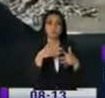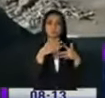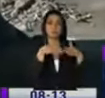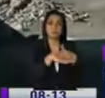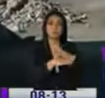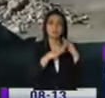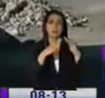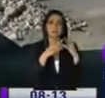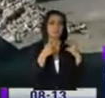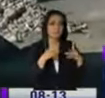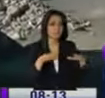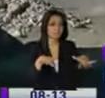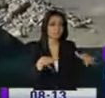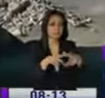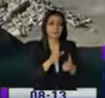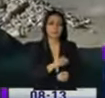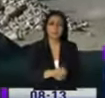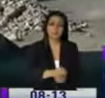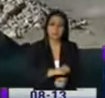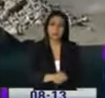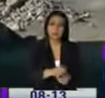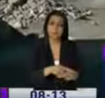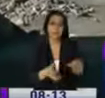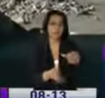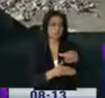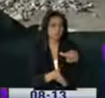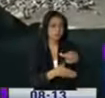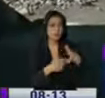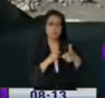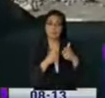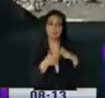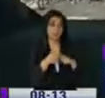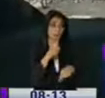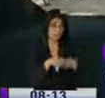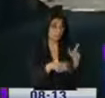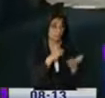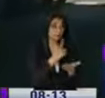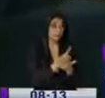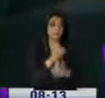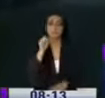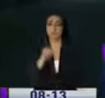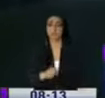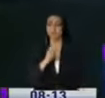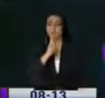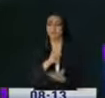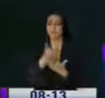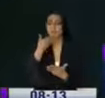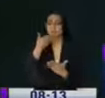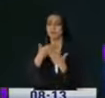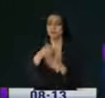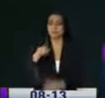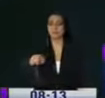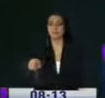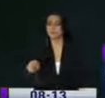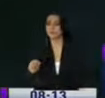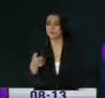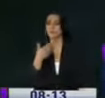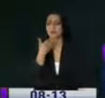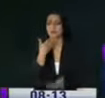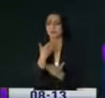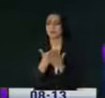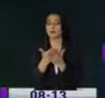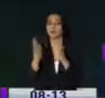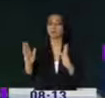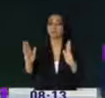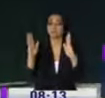viviendas. Entonces, lavar la ropa, cocinar, son múltiples los problemas. Así es, señorita. Yo agradezco principalmente a este canal por prestarnos y